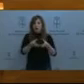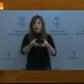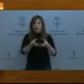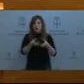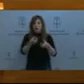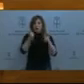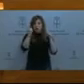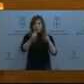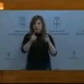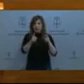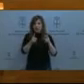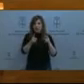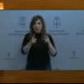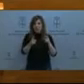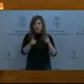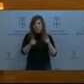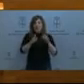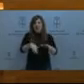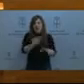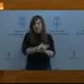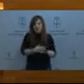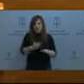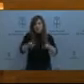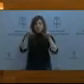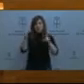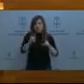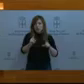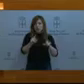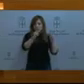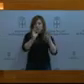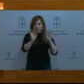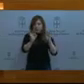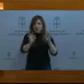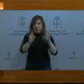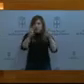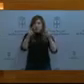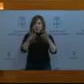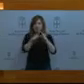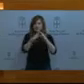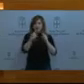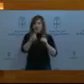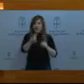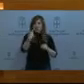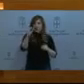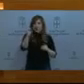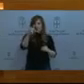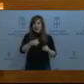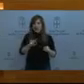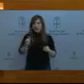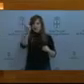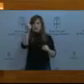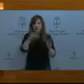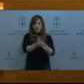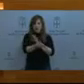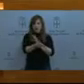intenten llegar antes, de verdad, no intenten ser los protagonistas. En este tema, en materia de feminismo, le digo por experiencia que el triunfo no está en llegar